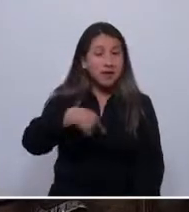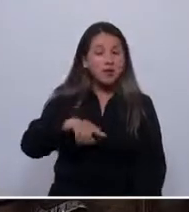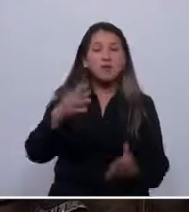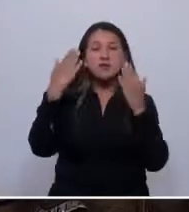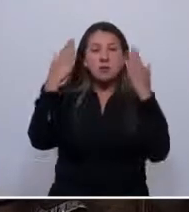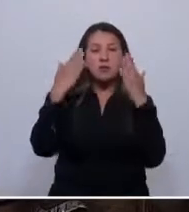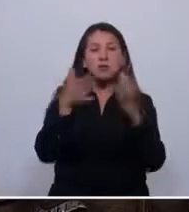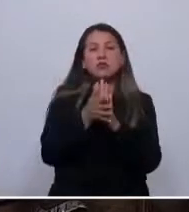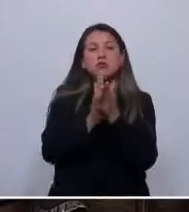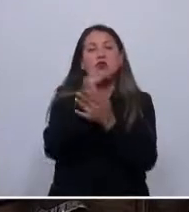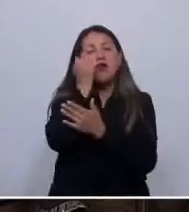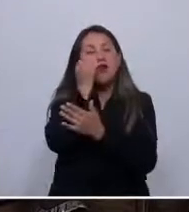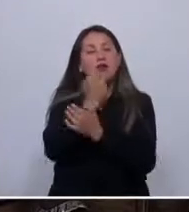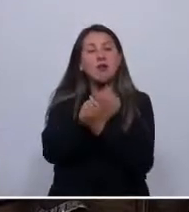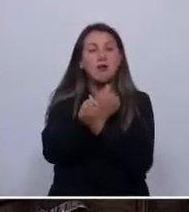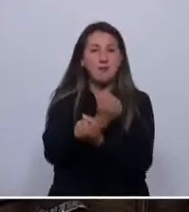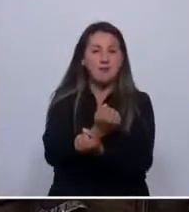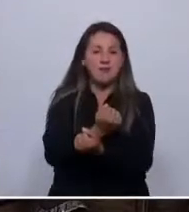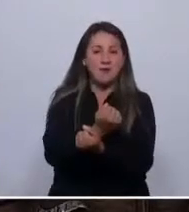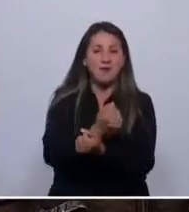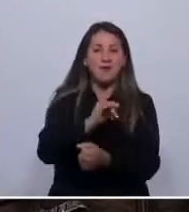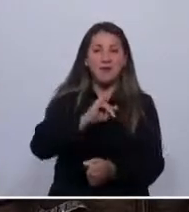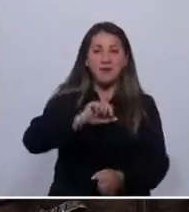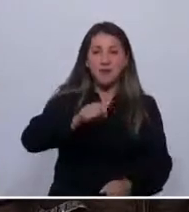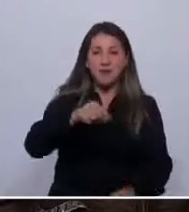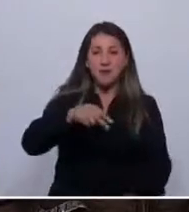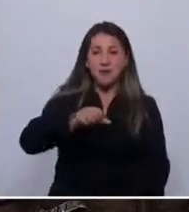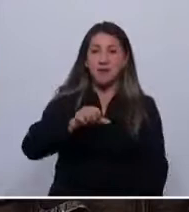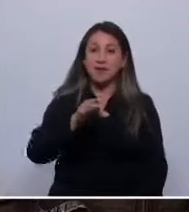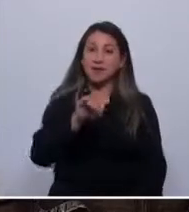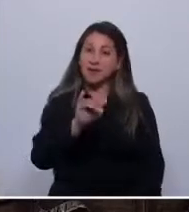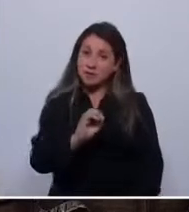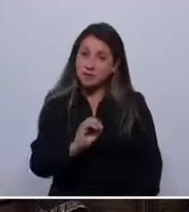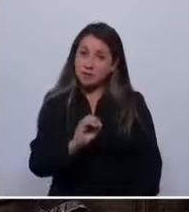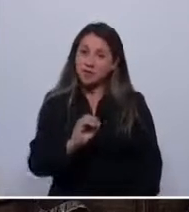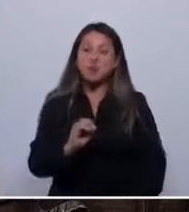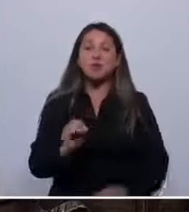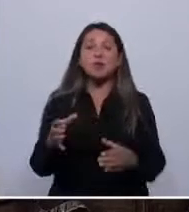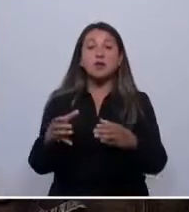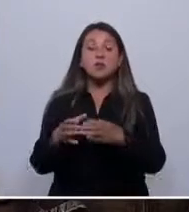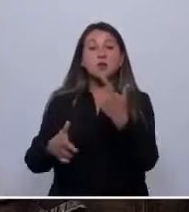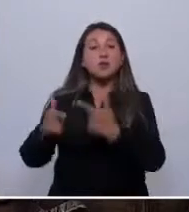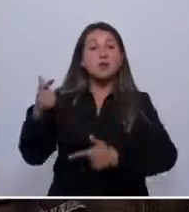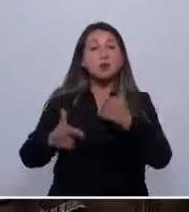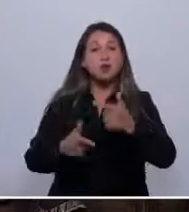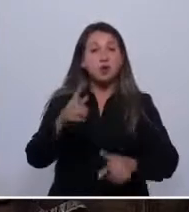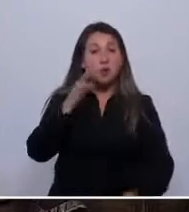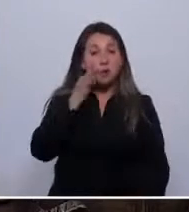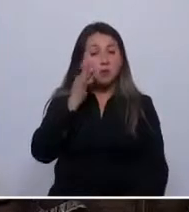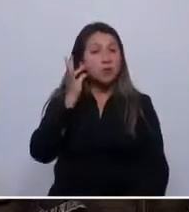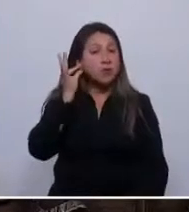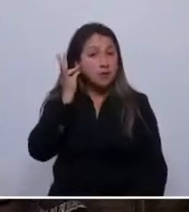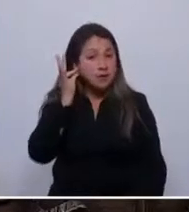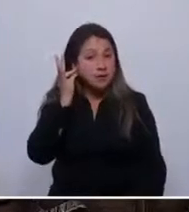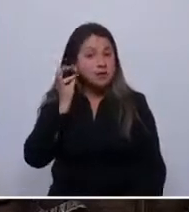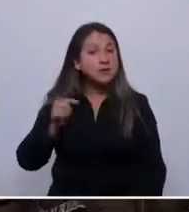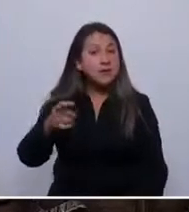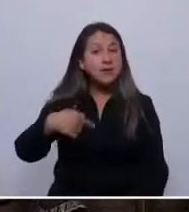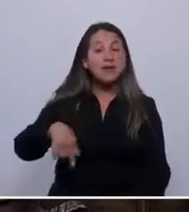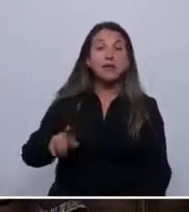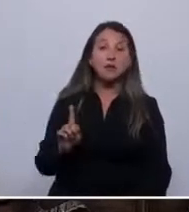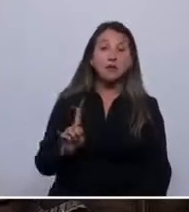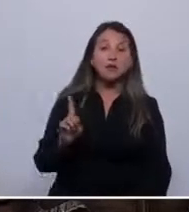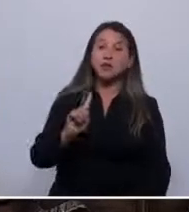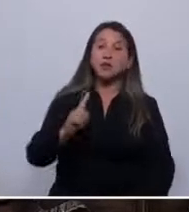el amor del mundo. Ignacio, los políticos y políticas no